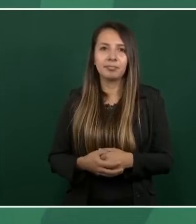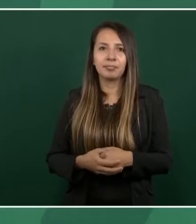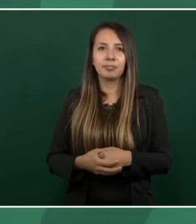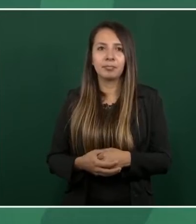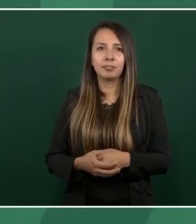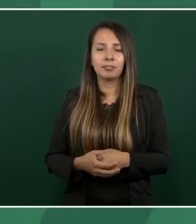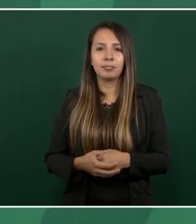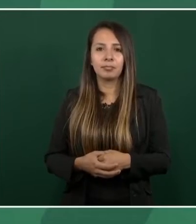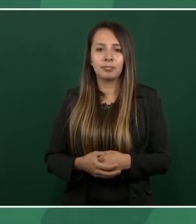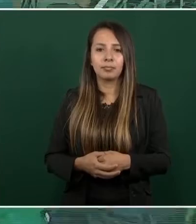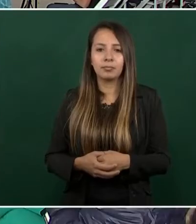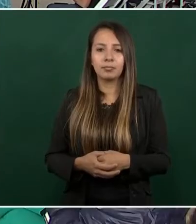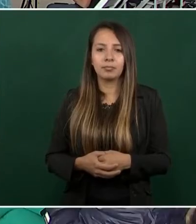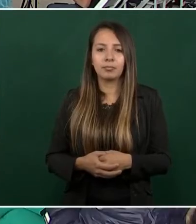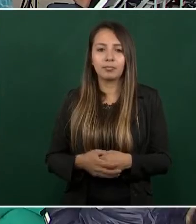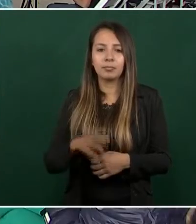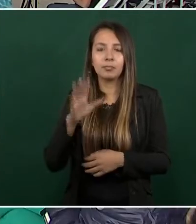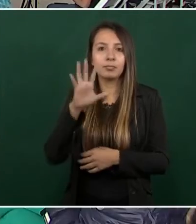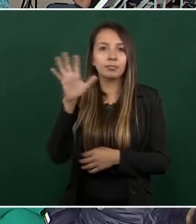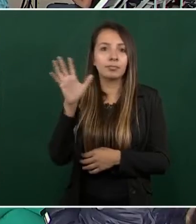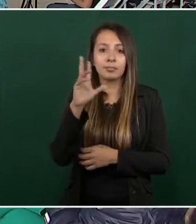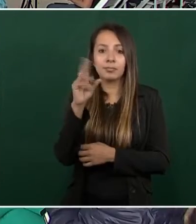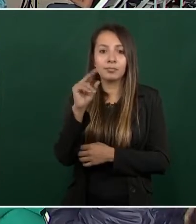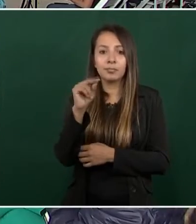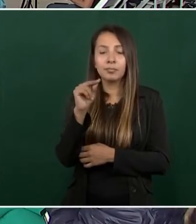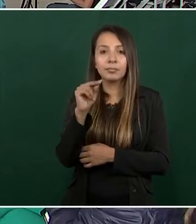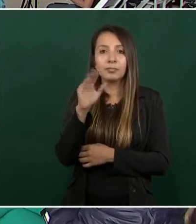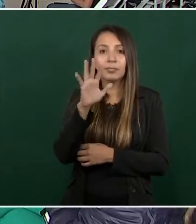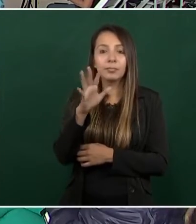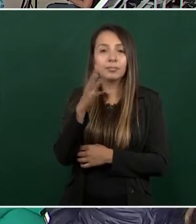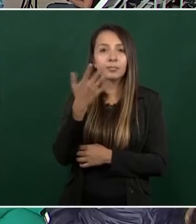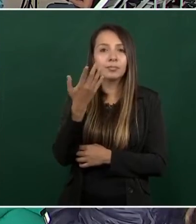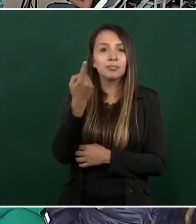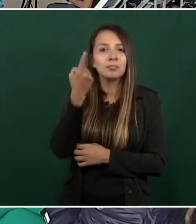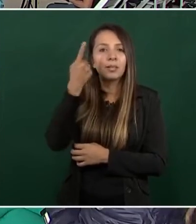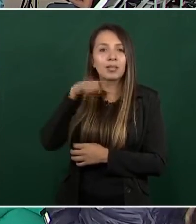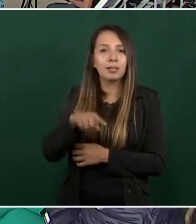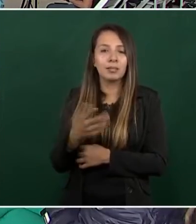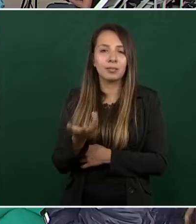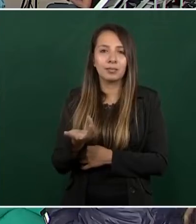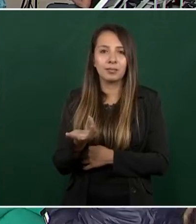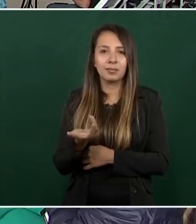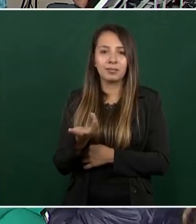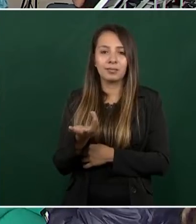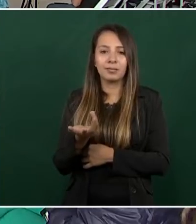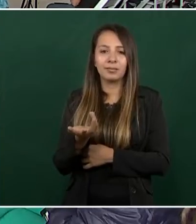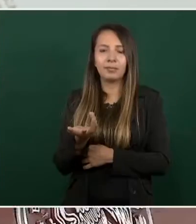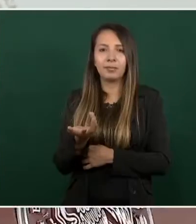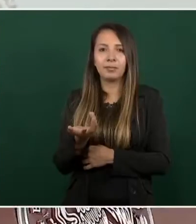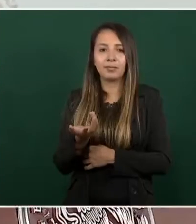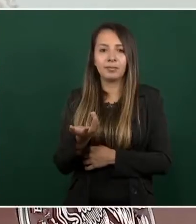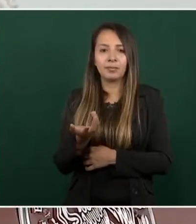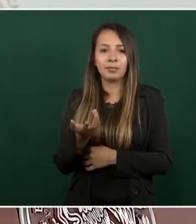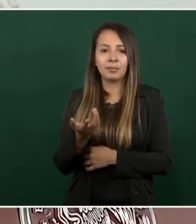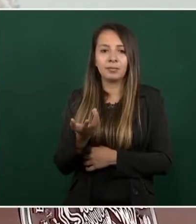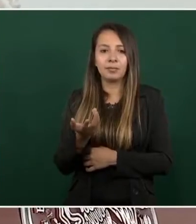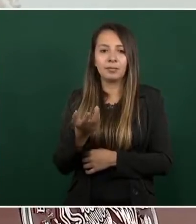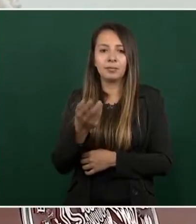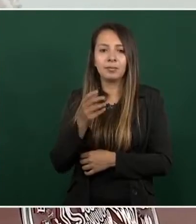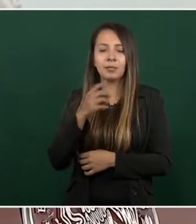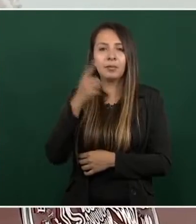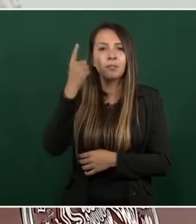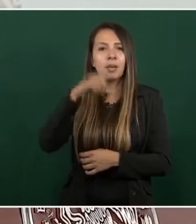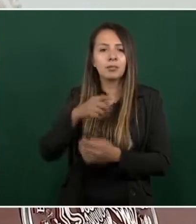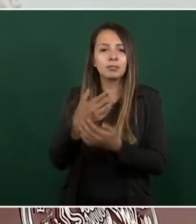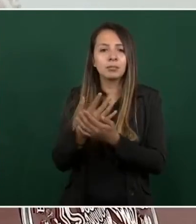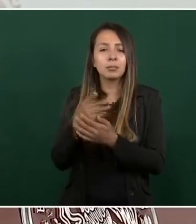Para ir a la plataforma, ¿eh? No, es que, ¿para qué? El mismo sistema no te da para más. ¿Para falla qué